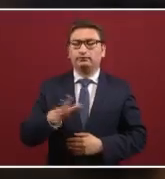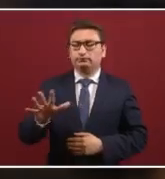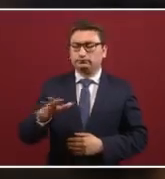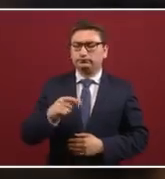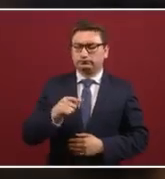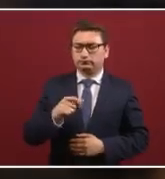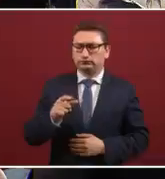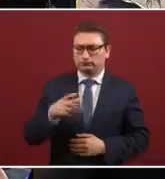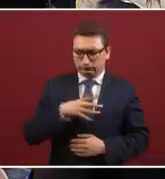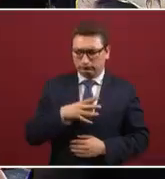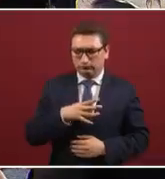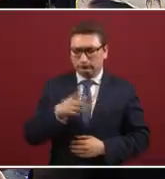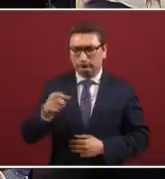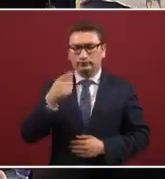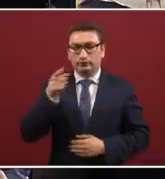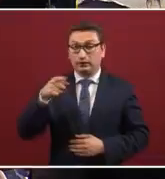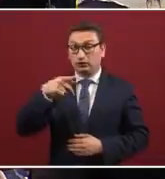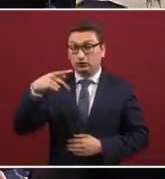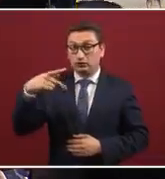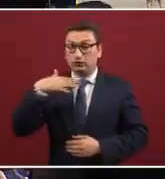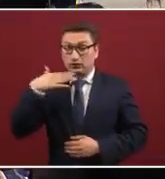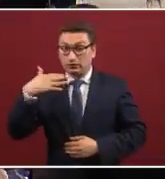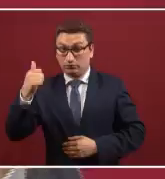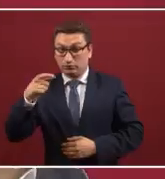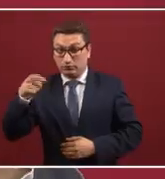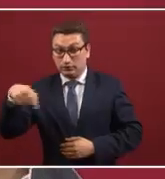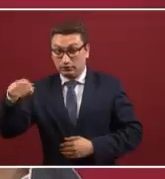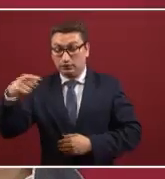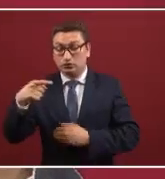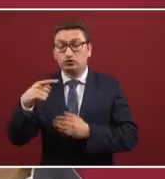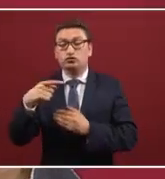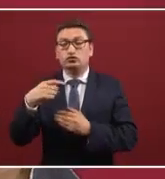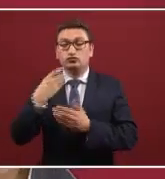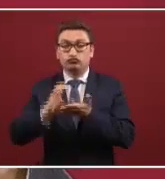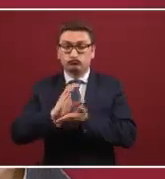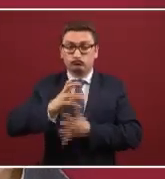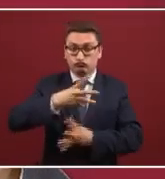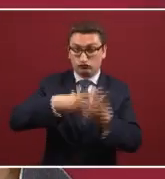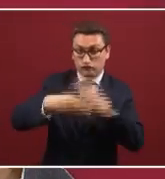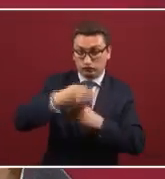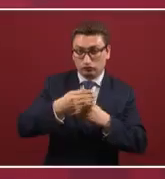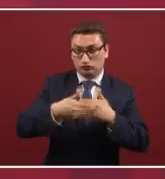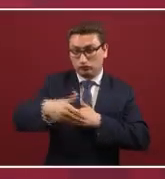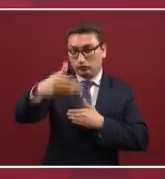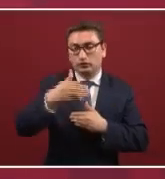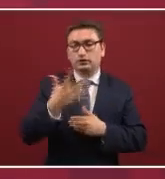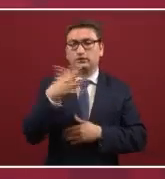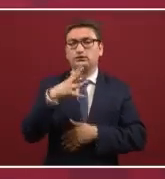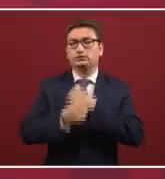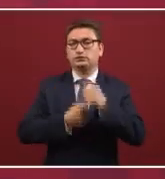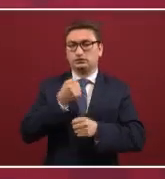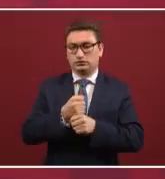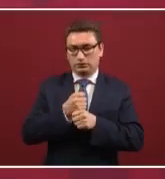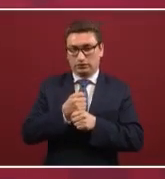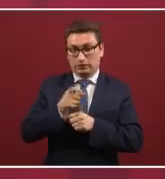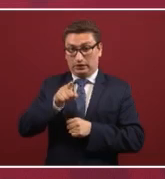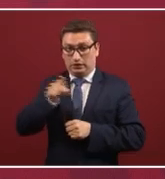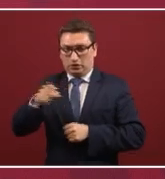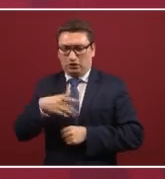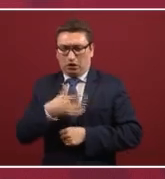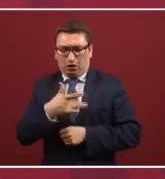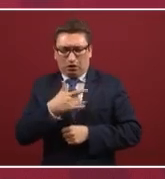armadoras? Tienen, como les decía yo, su planeación es a 10 años. Entonces ellos están partiendo del supuesto de que se va a llegar a un acuerdo muy pronto este